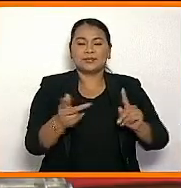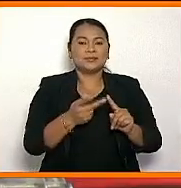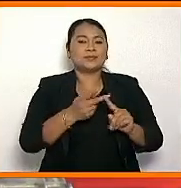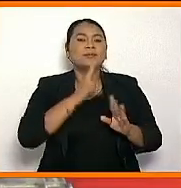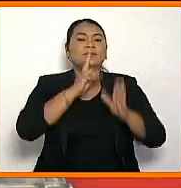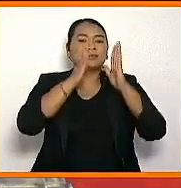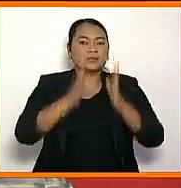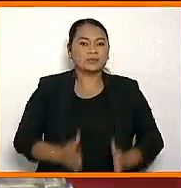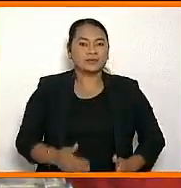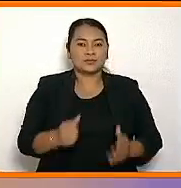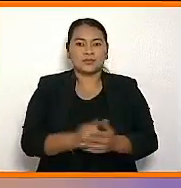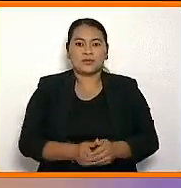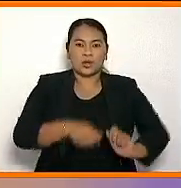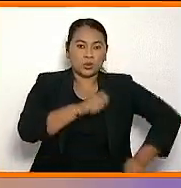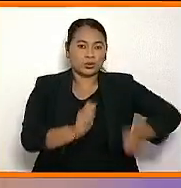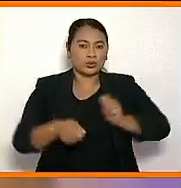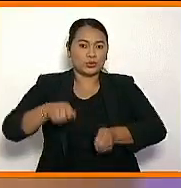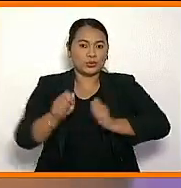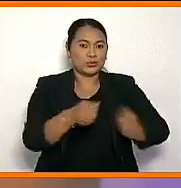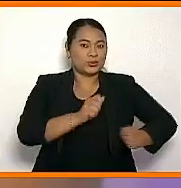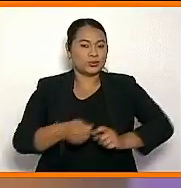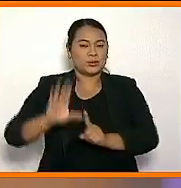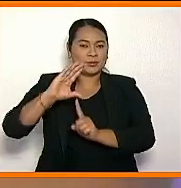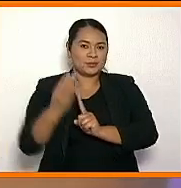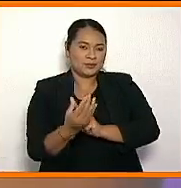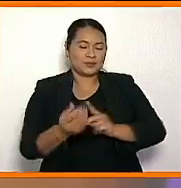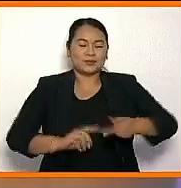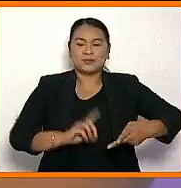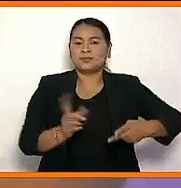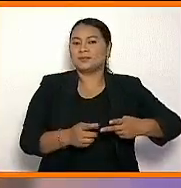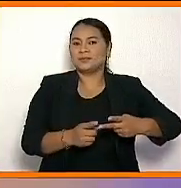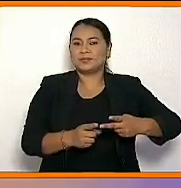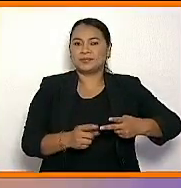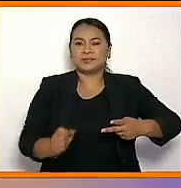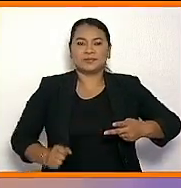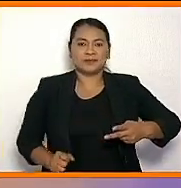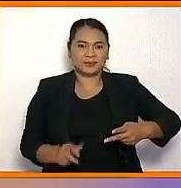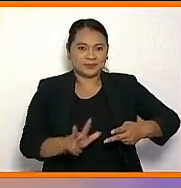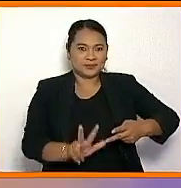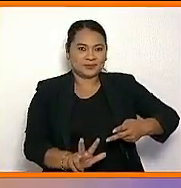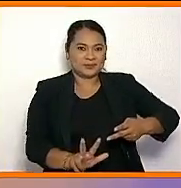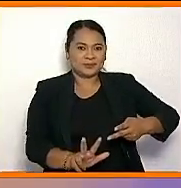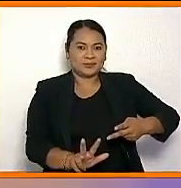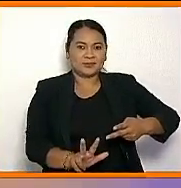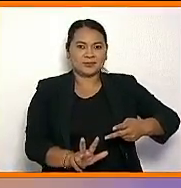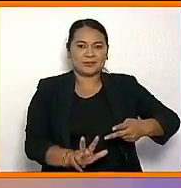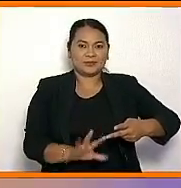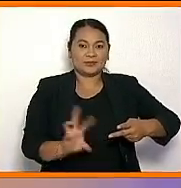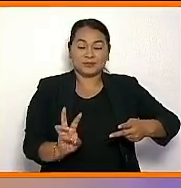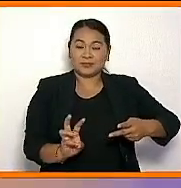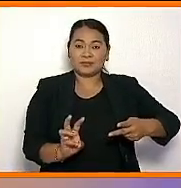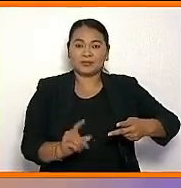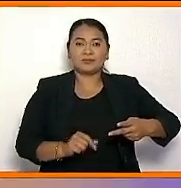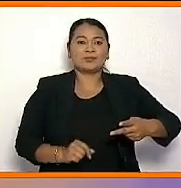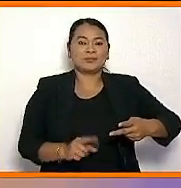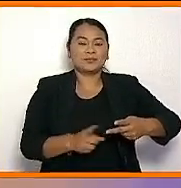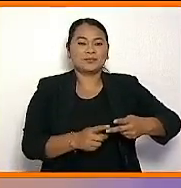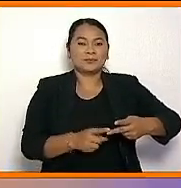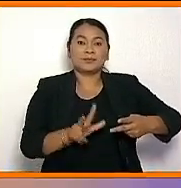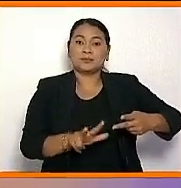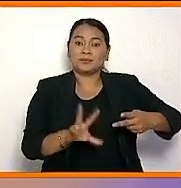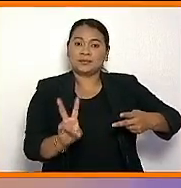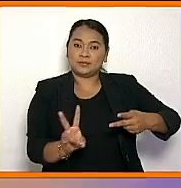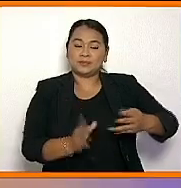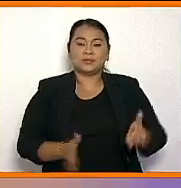su catrachada marimba. Segundo número favorecido, 3, su primer dígito. Segundo dígito,